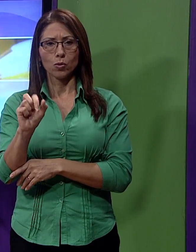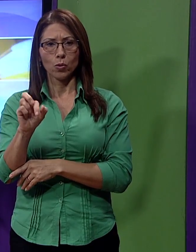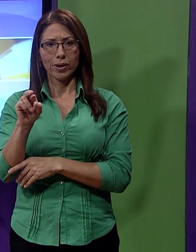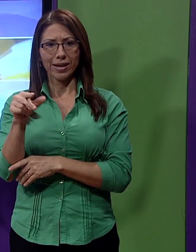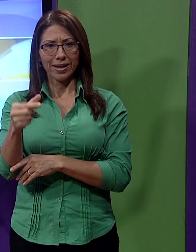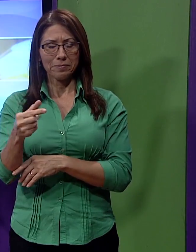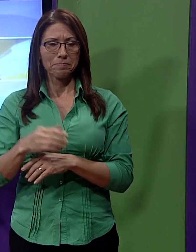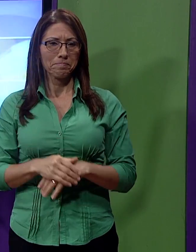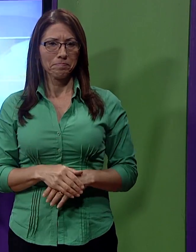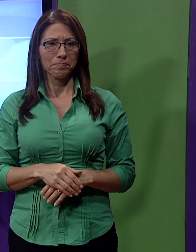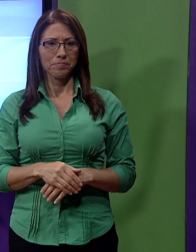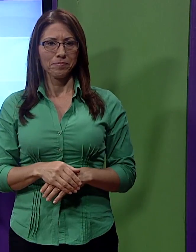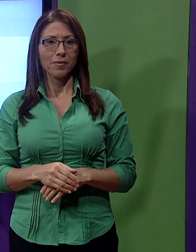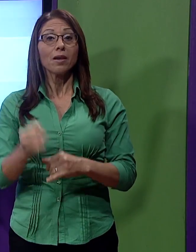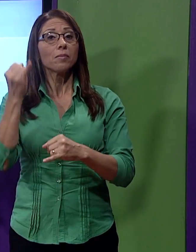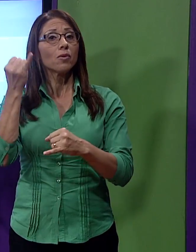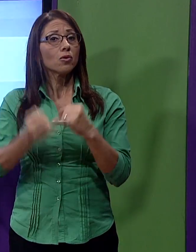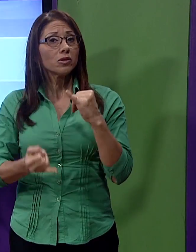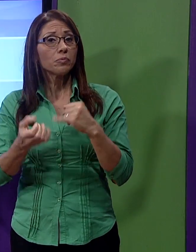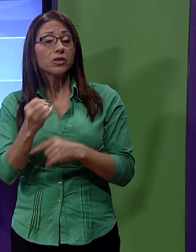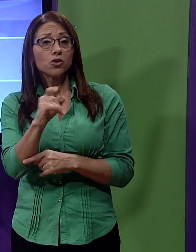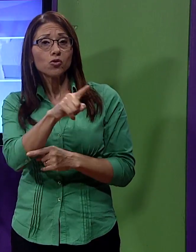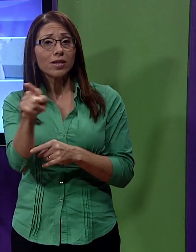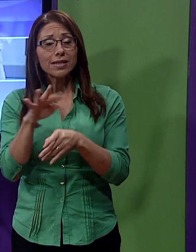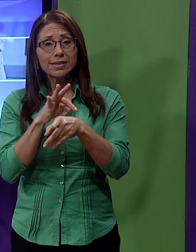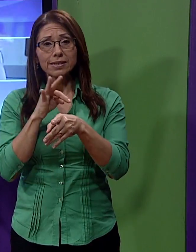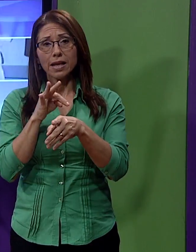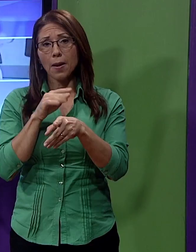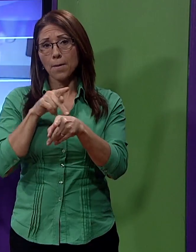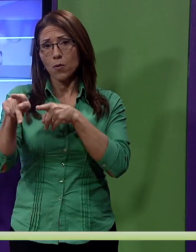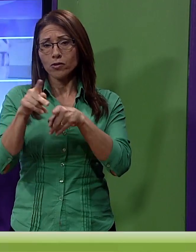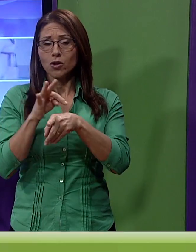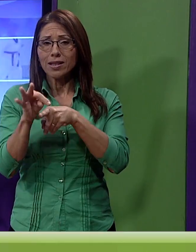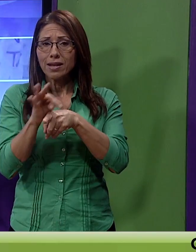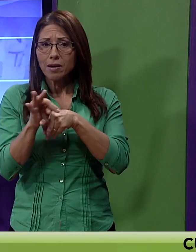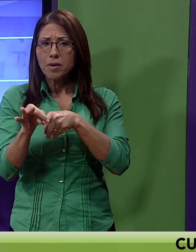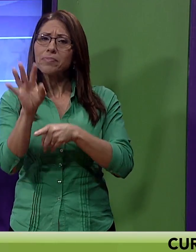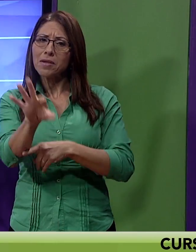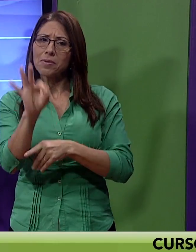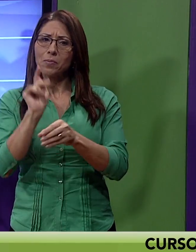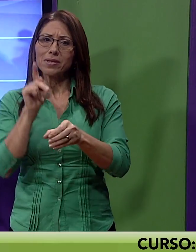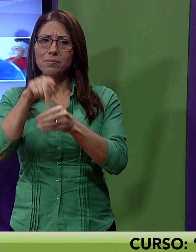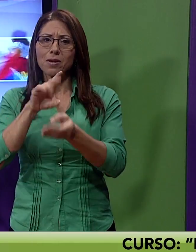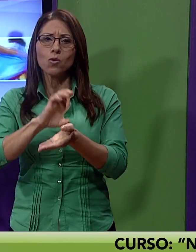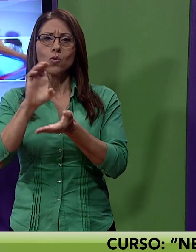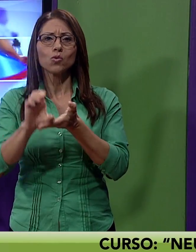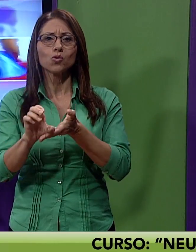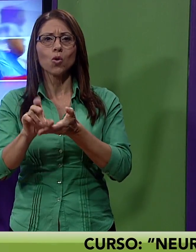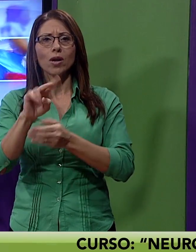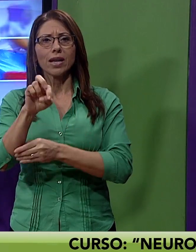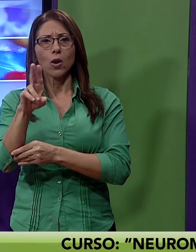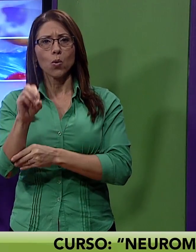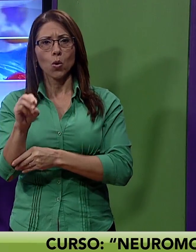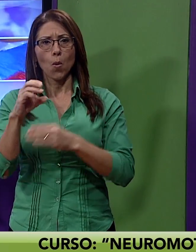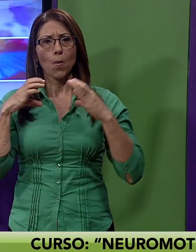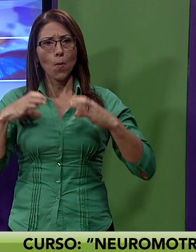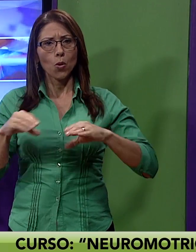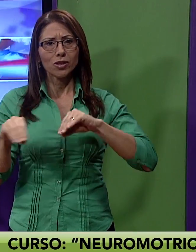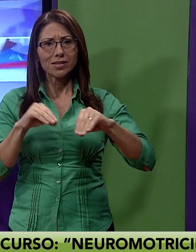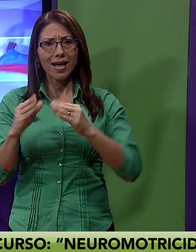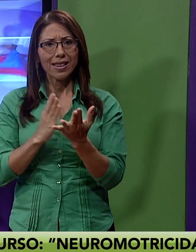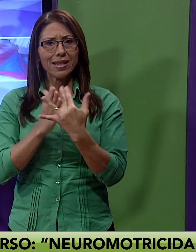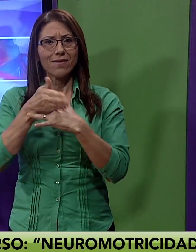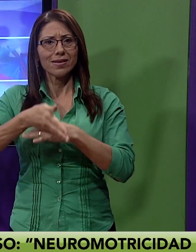www.ageco.org. Por último, si usted es un profesional en terapia, le invito a participar en el curso de neuromotricidad a través del